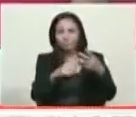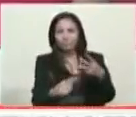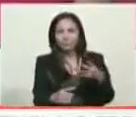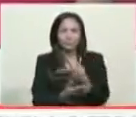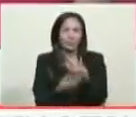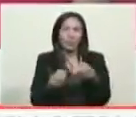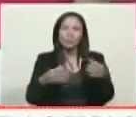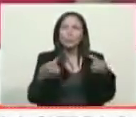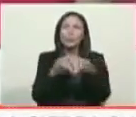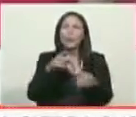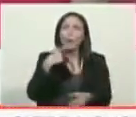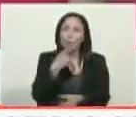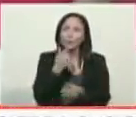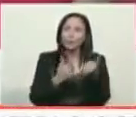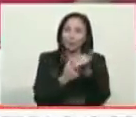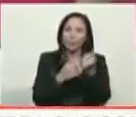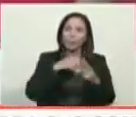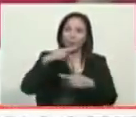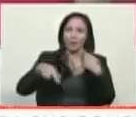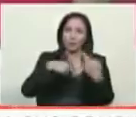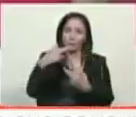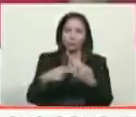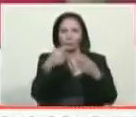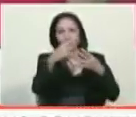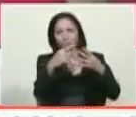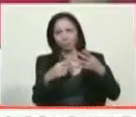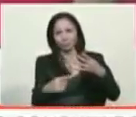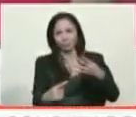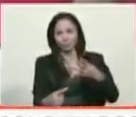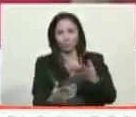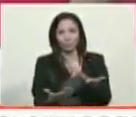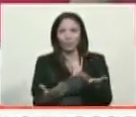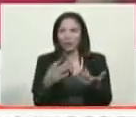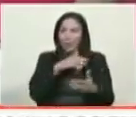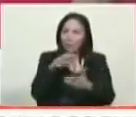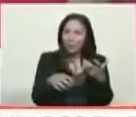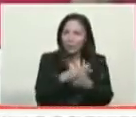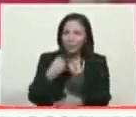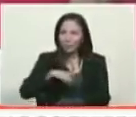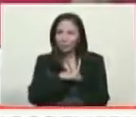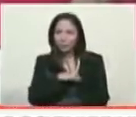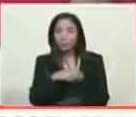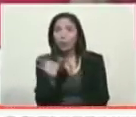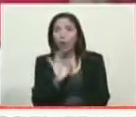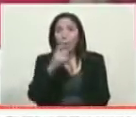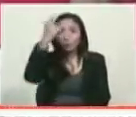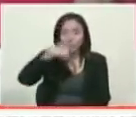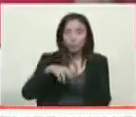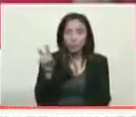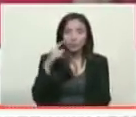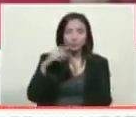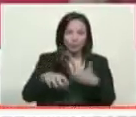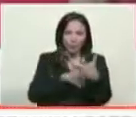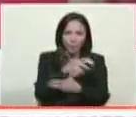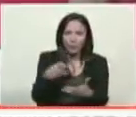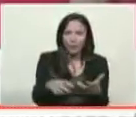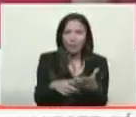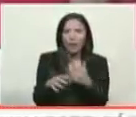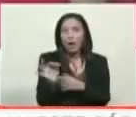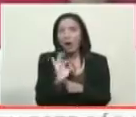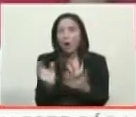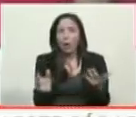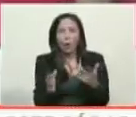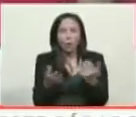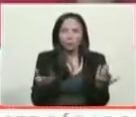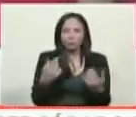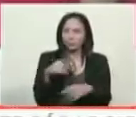UPB, de Movimiento por la Paz y por la Vida, del Movimiento Somos Venezuela, de Tupamaro. No,